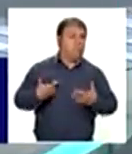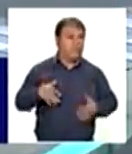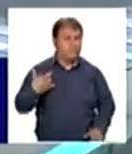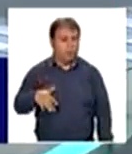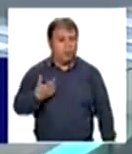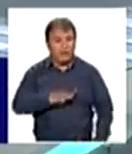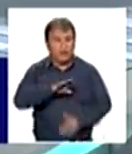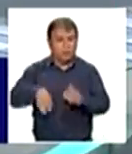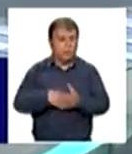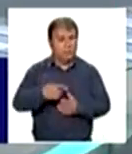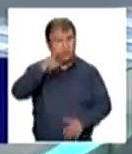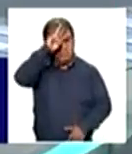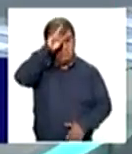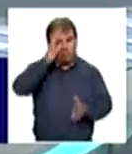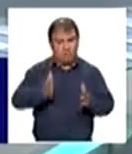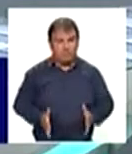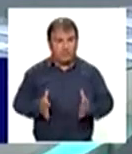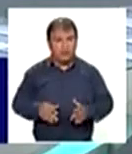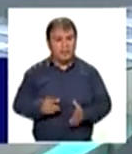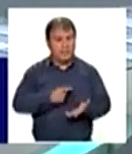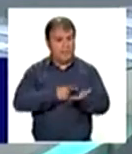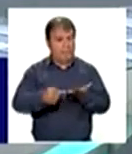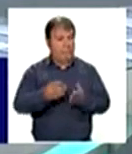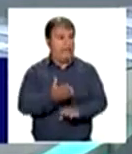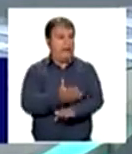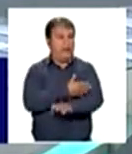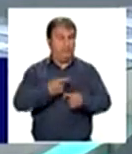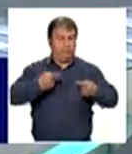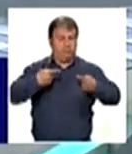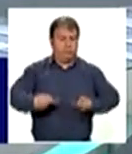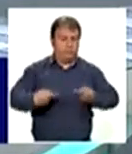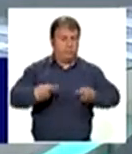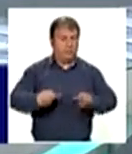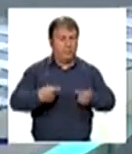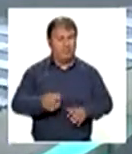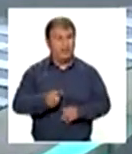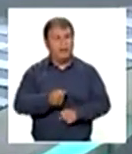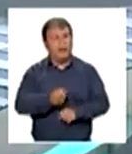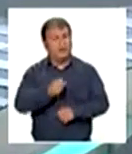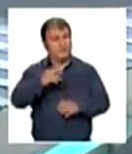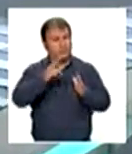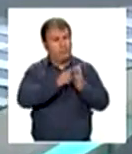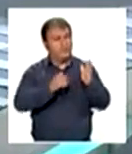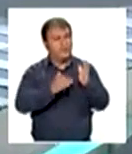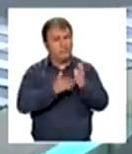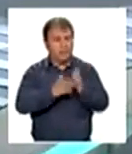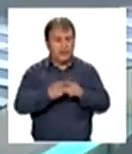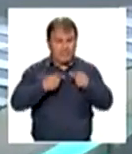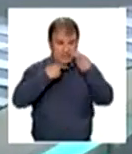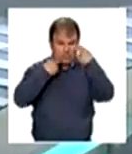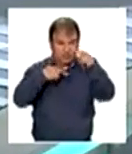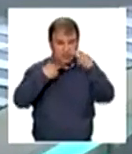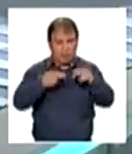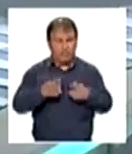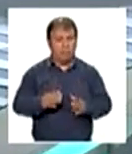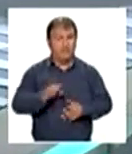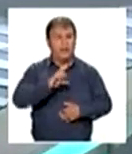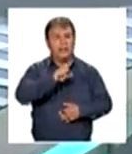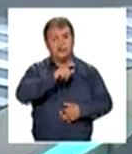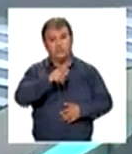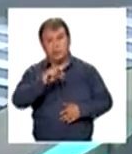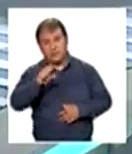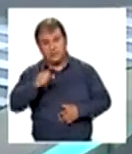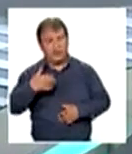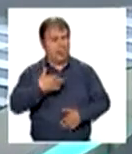para todos los peruanos. Así es, a una semana de jugar al encuentro de ida por el repechaje ante Nueva Zelanda, el noticiero Sports Center de la cadena